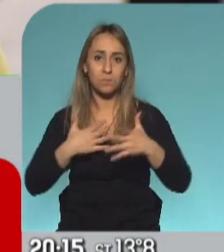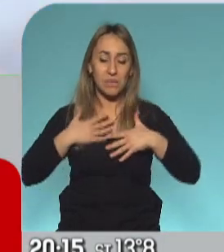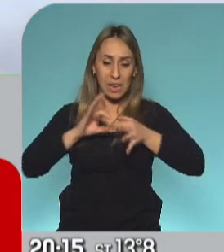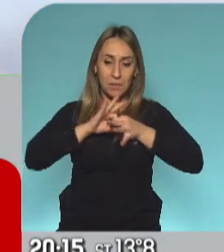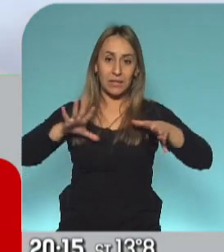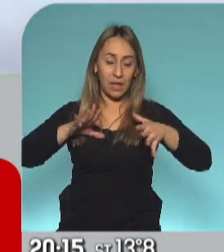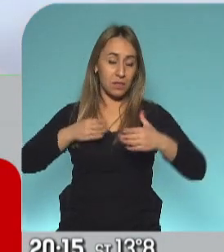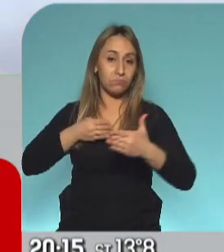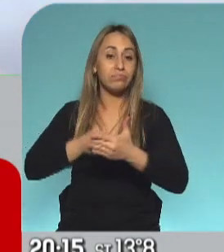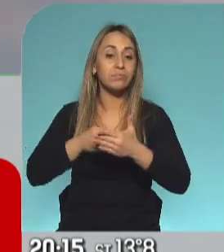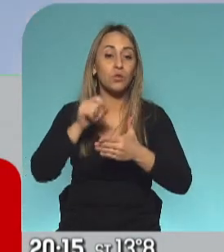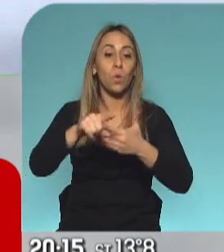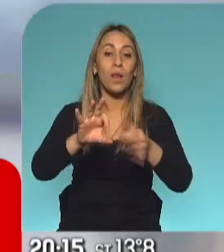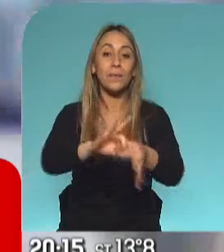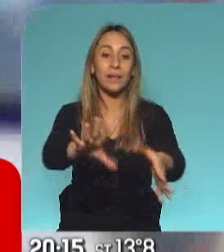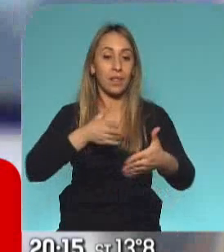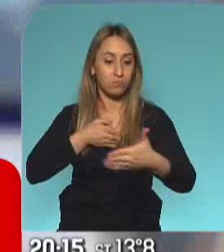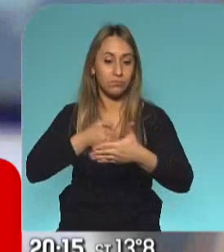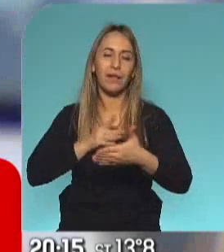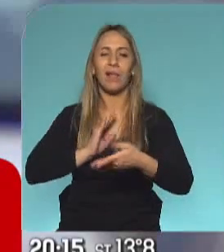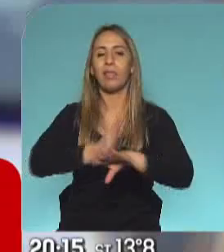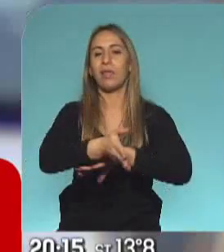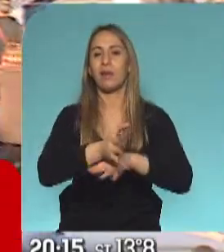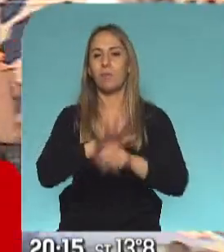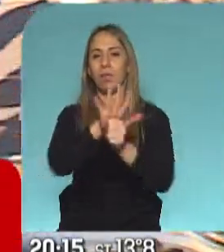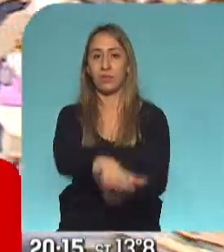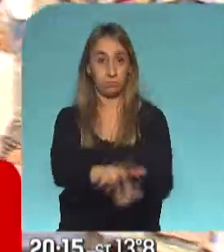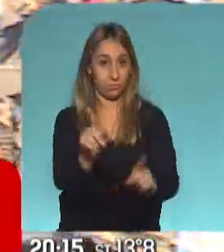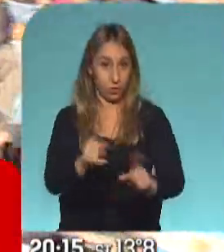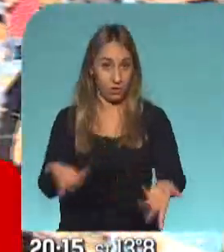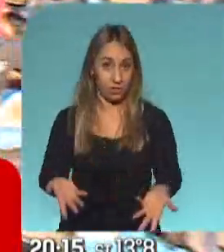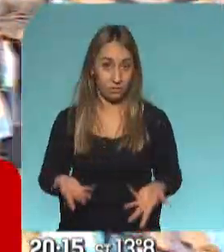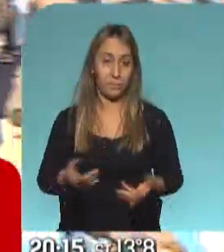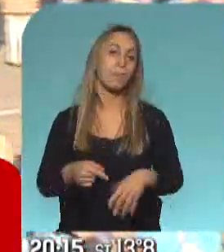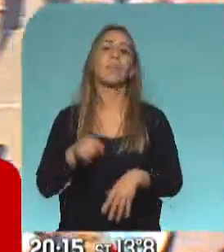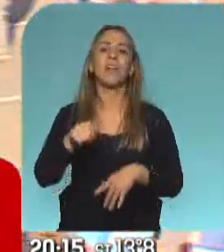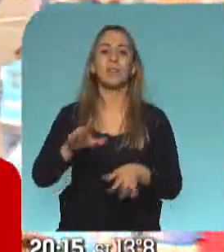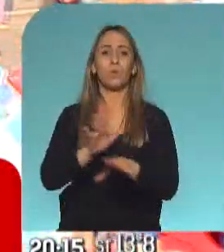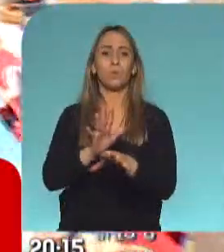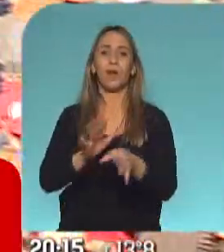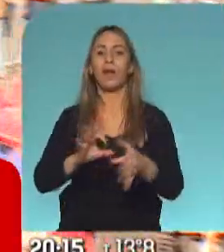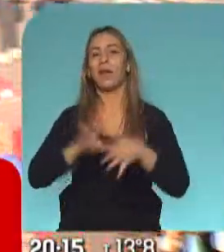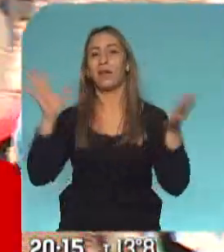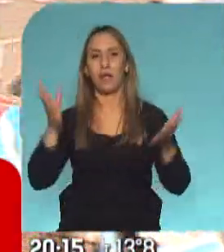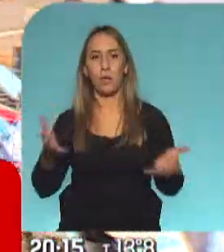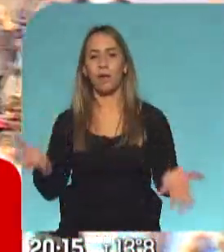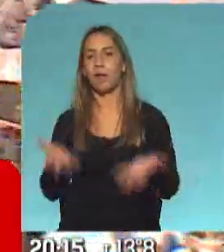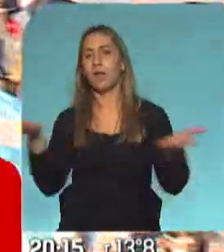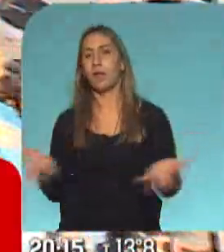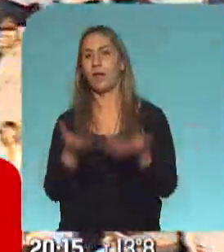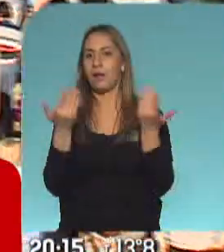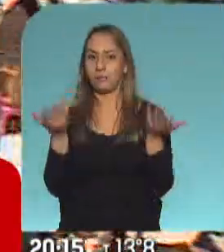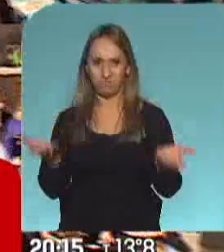del otro. Y estas actitudes, este libertinaje que supuestamente promocionan